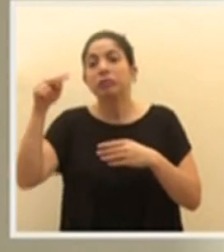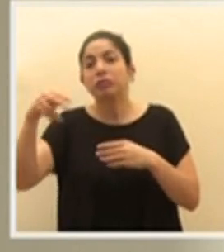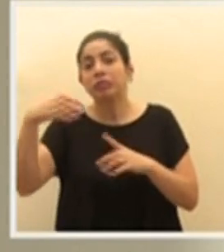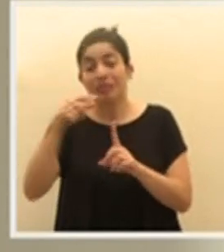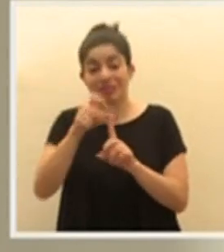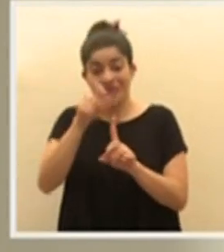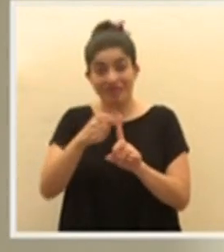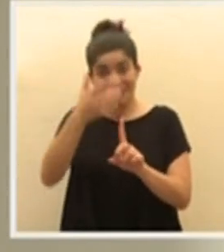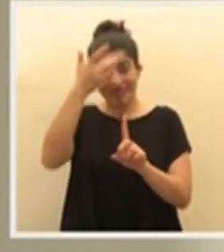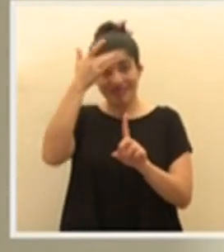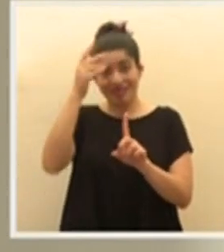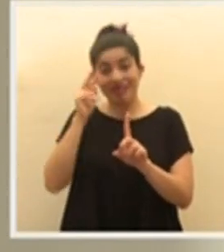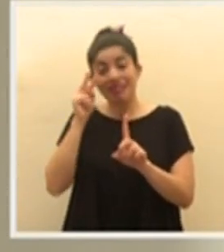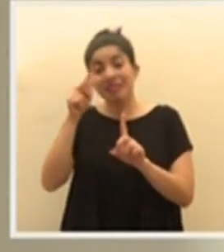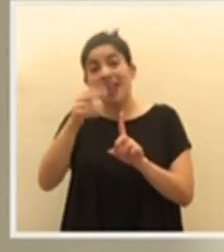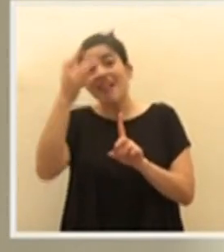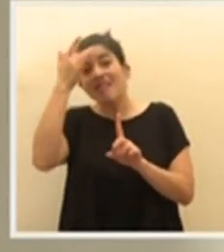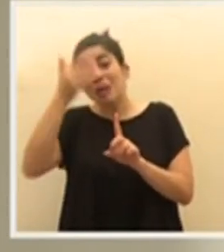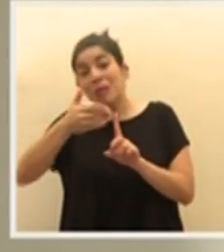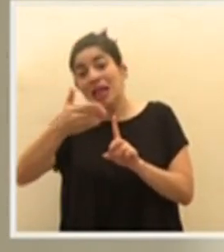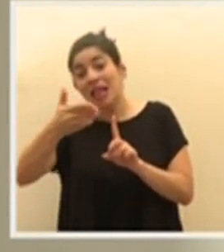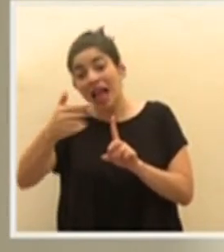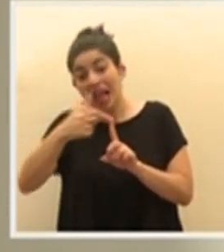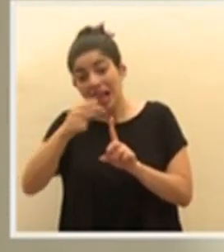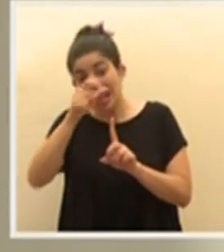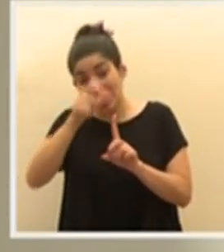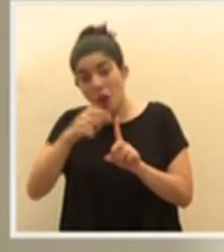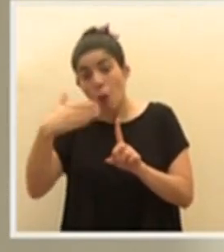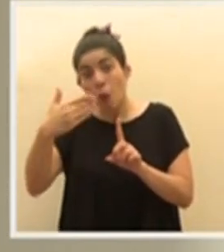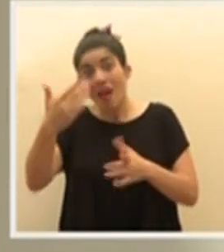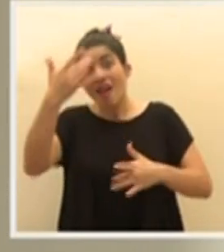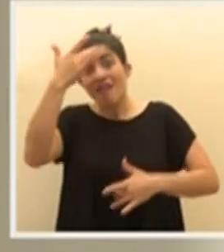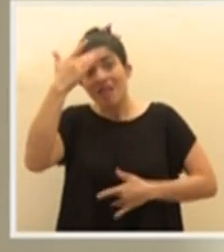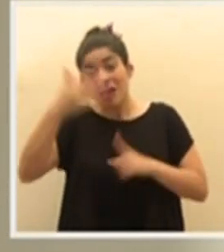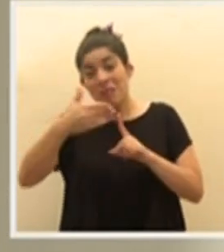la evolución de la enfermedad COVID-19 cuando se contagian.